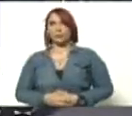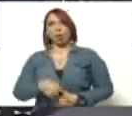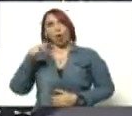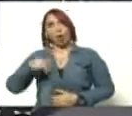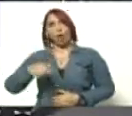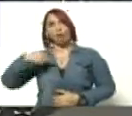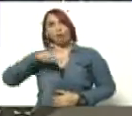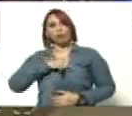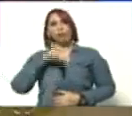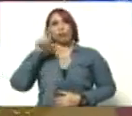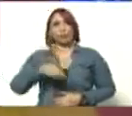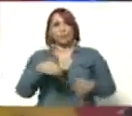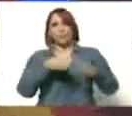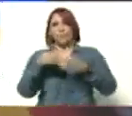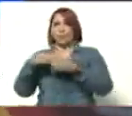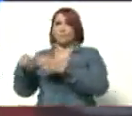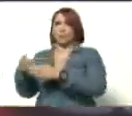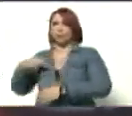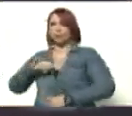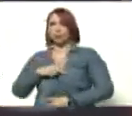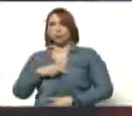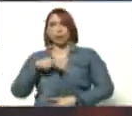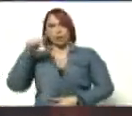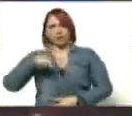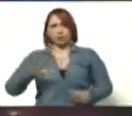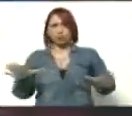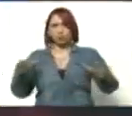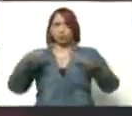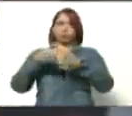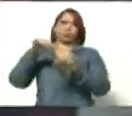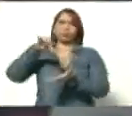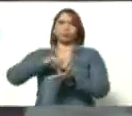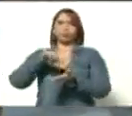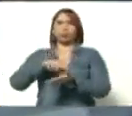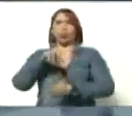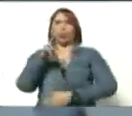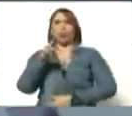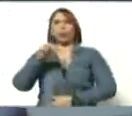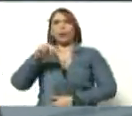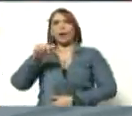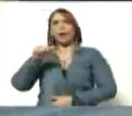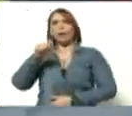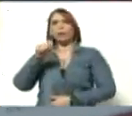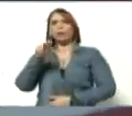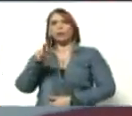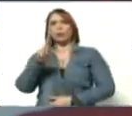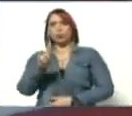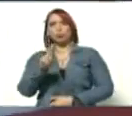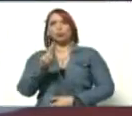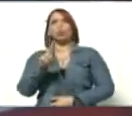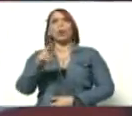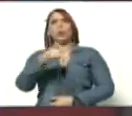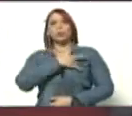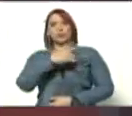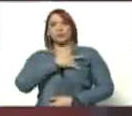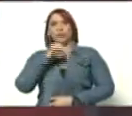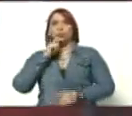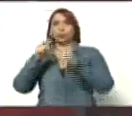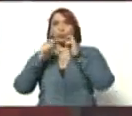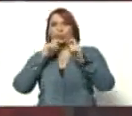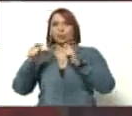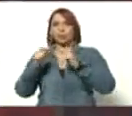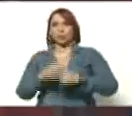acá, y de todo el colectivo, pues, que estamos acá reunidos en la sede de UNATUR, la Universidad del Turismo, acá en Barcelona, del